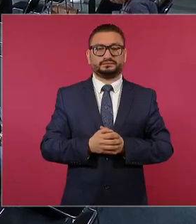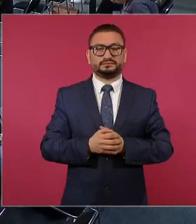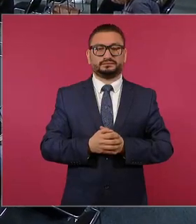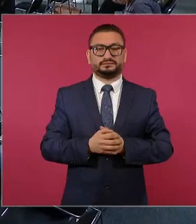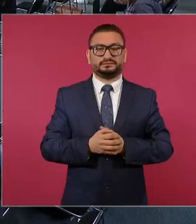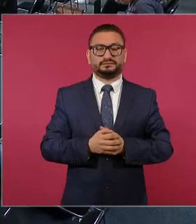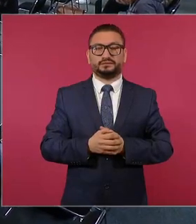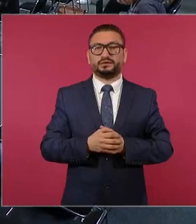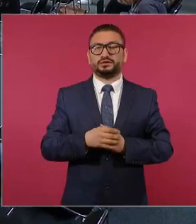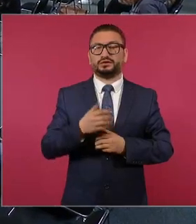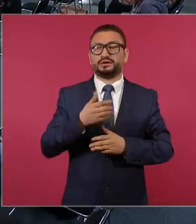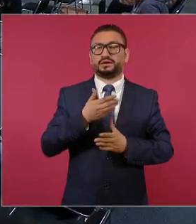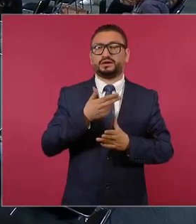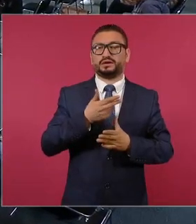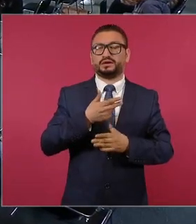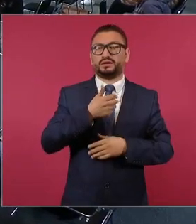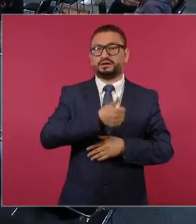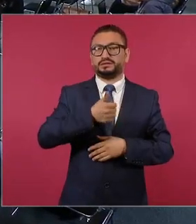Cada 6 meses.